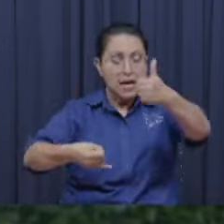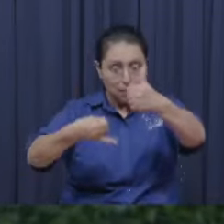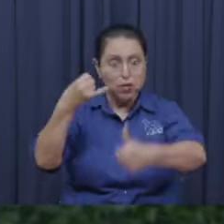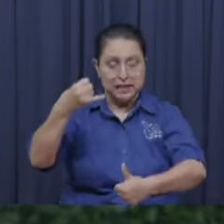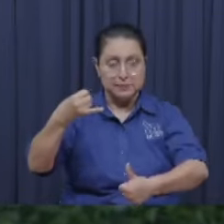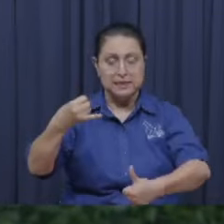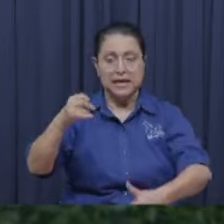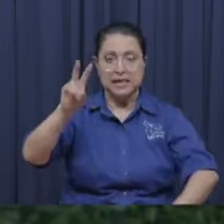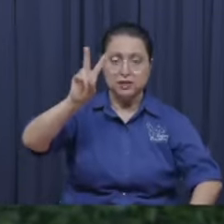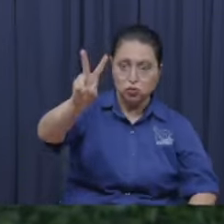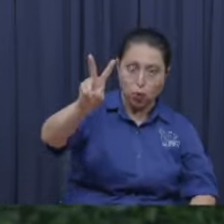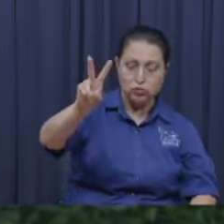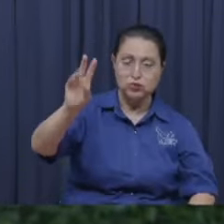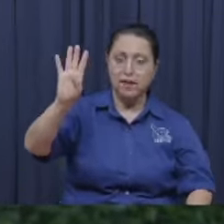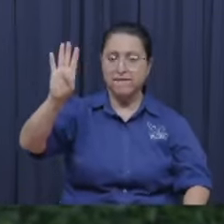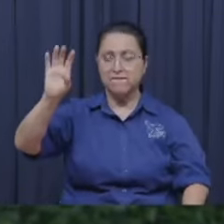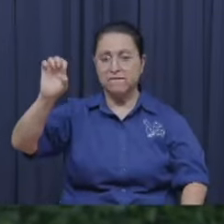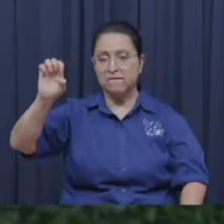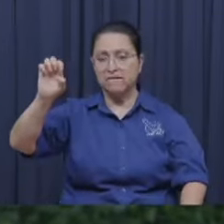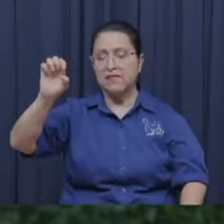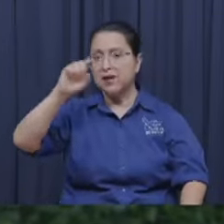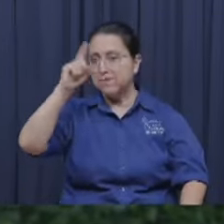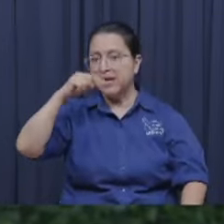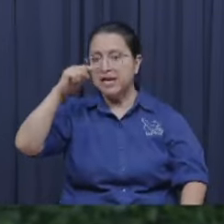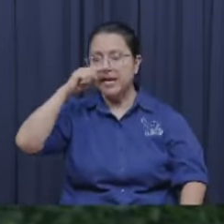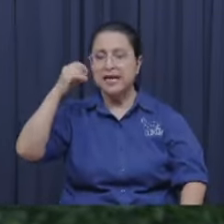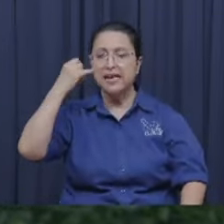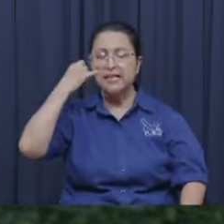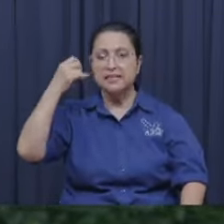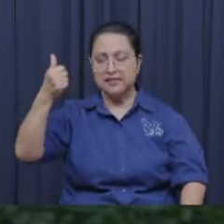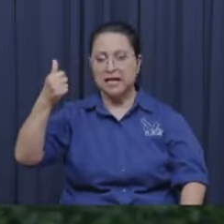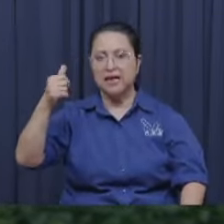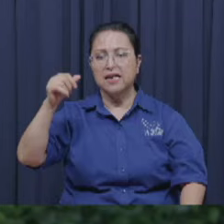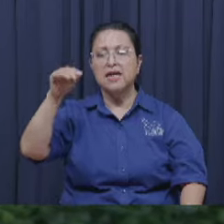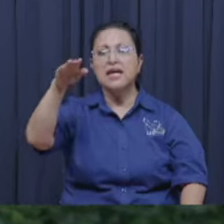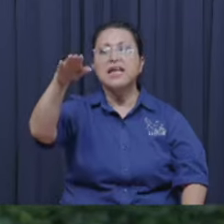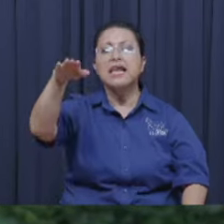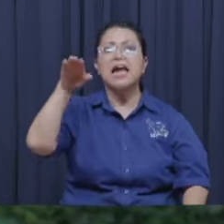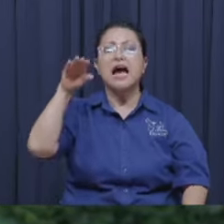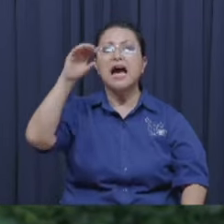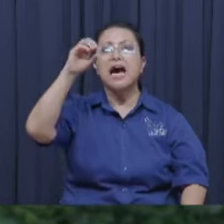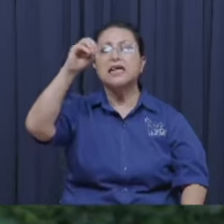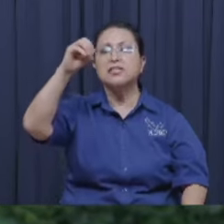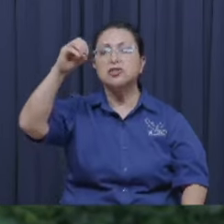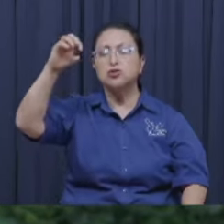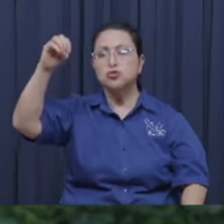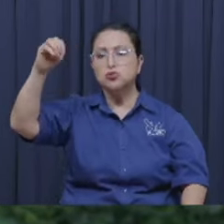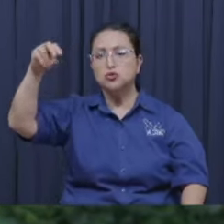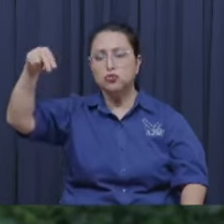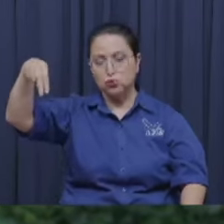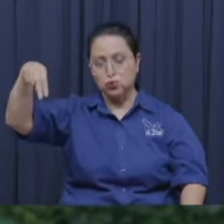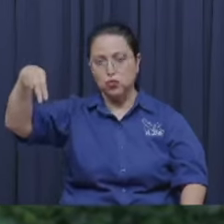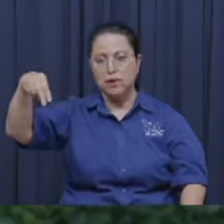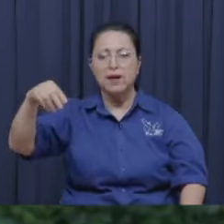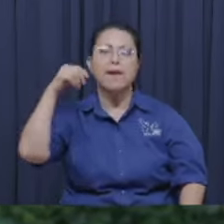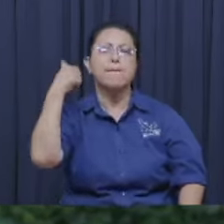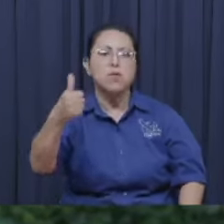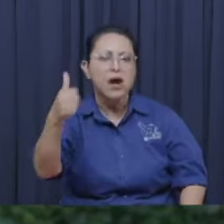Una es la bestia sun, que son buenas, y otras son las bestias